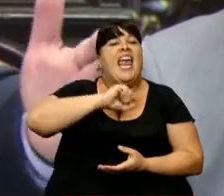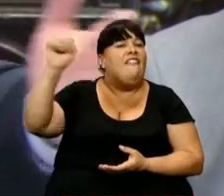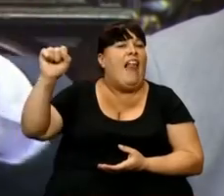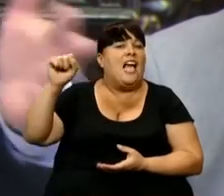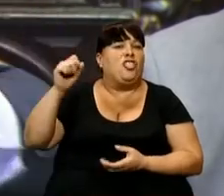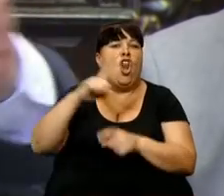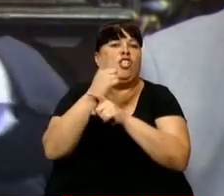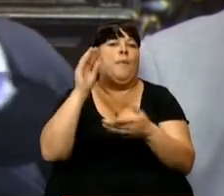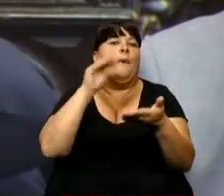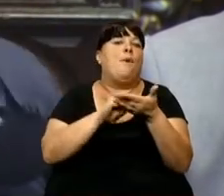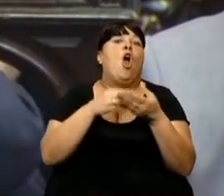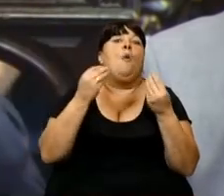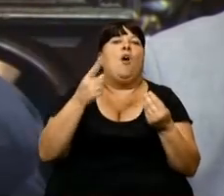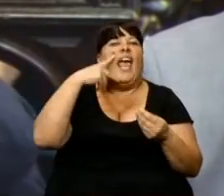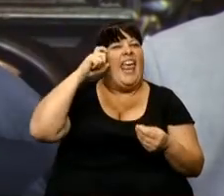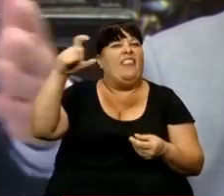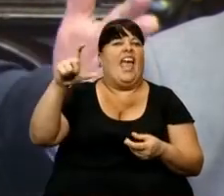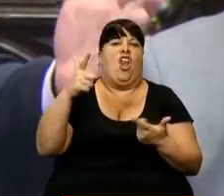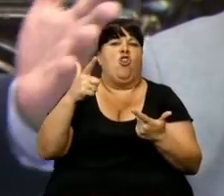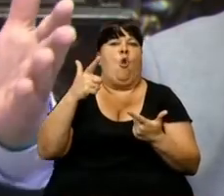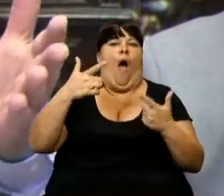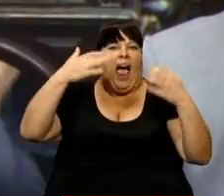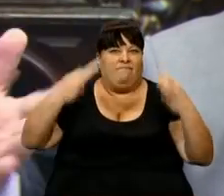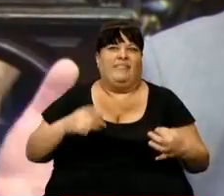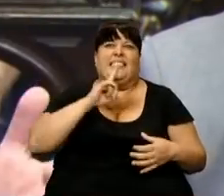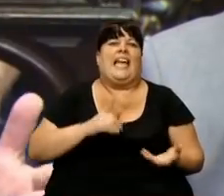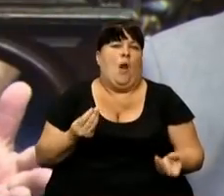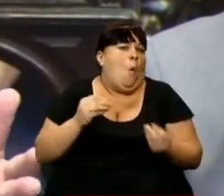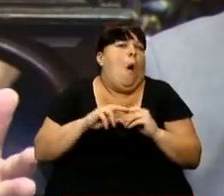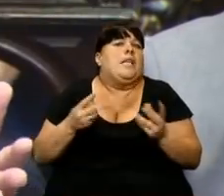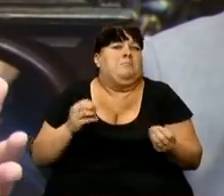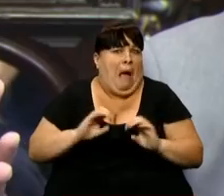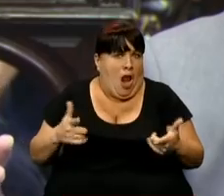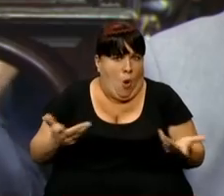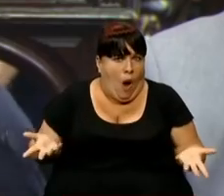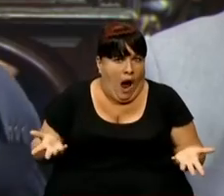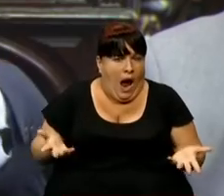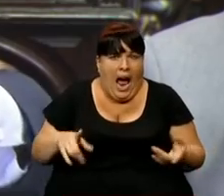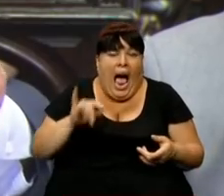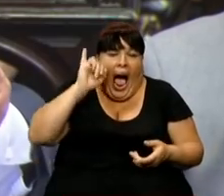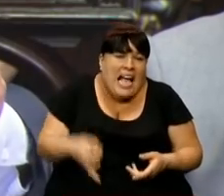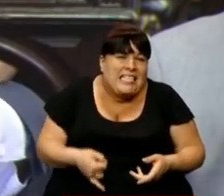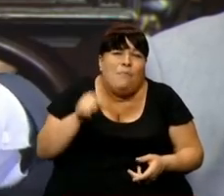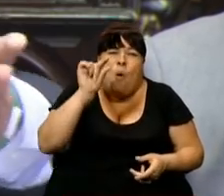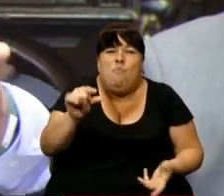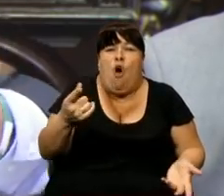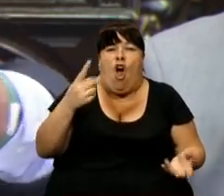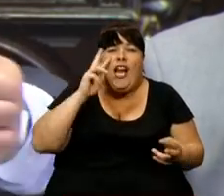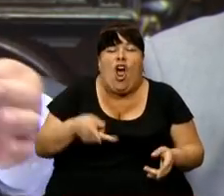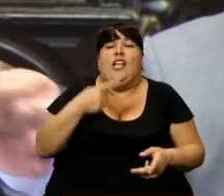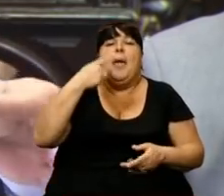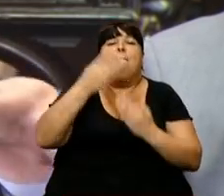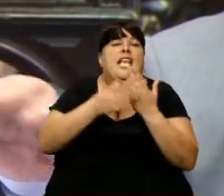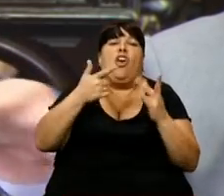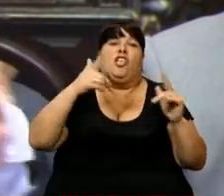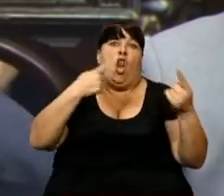no la podían incorporar porque el INDEC no tenía ninguna seriedad? ¿Cuál es el pecado? Reconocer un poquito. Había un ministro que dijo